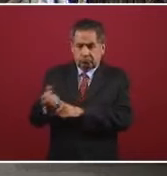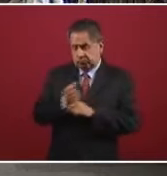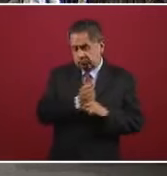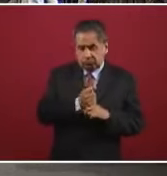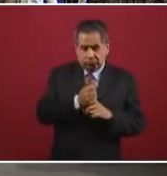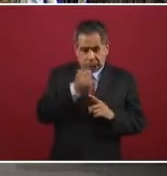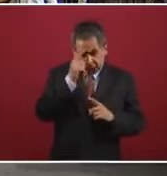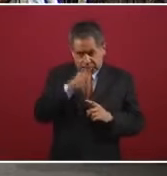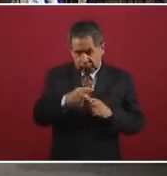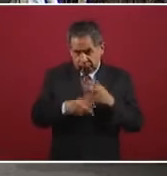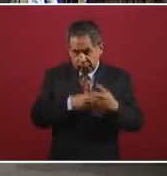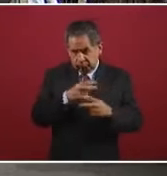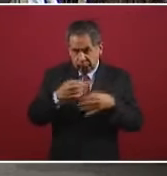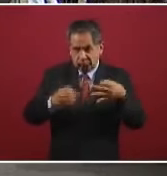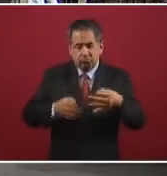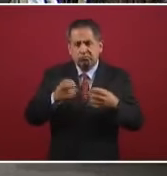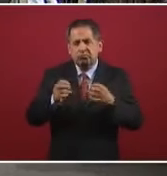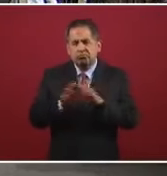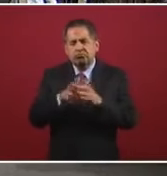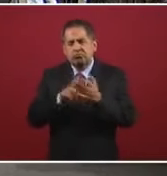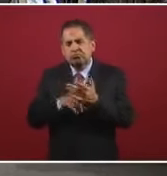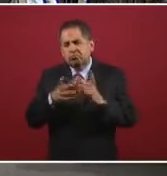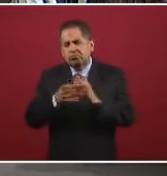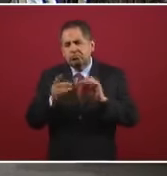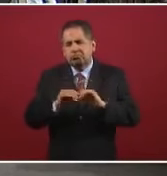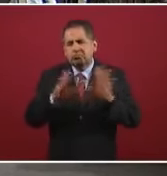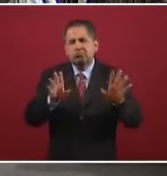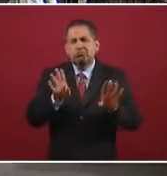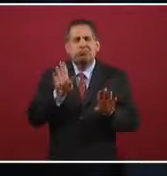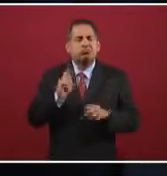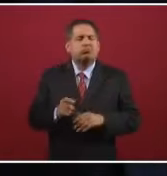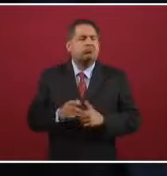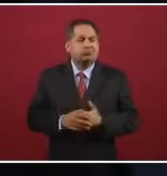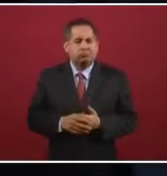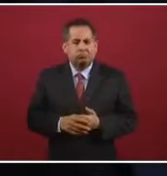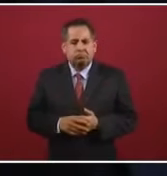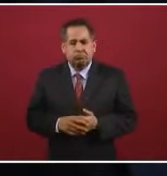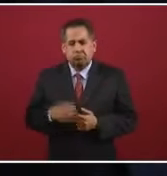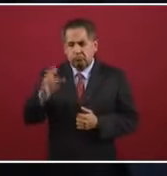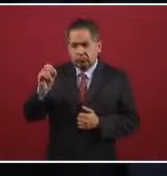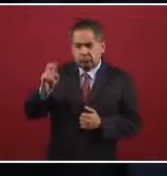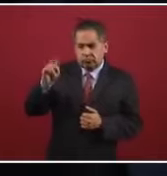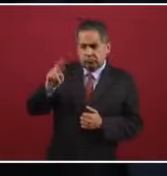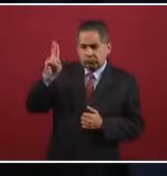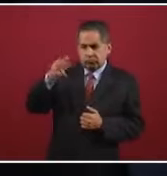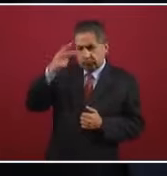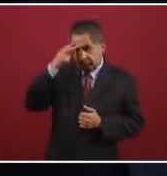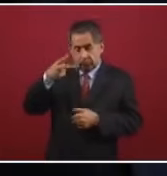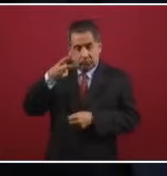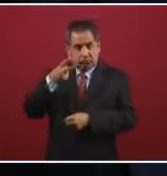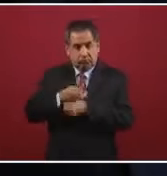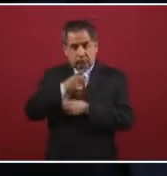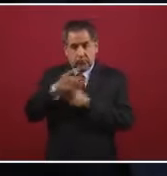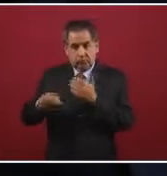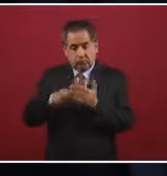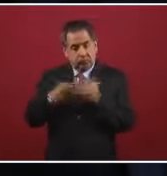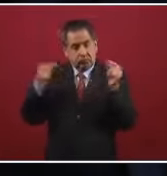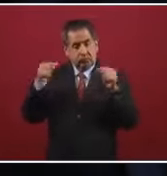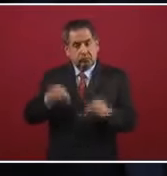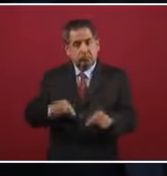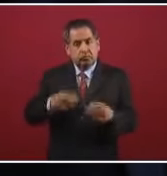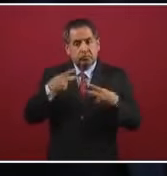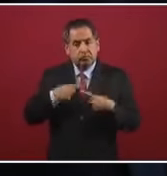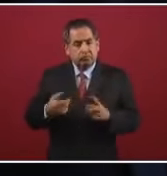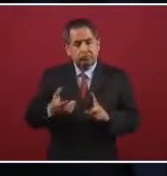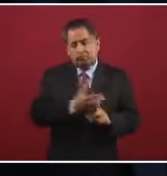por trata de personas, si nos podría ampliar esta información. Y bueno, de acuerdo a la ONU, México es el segundo destino de víctimas de